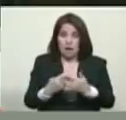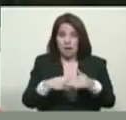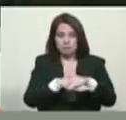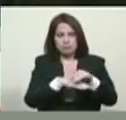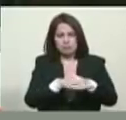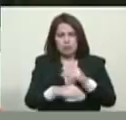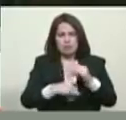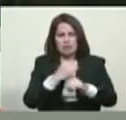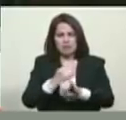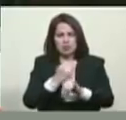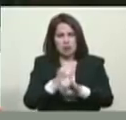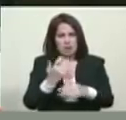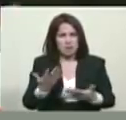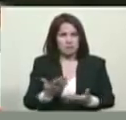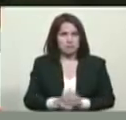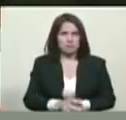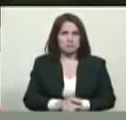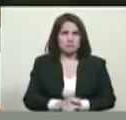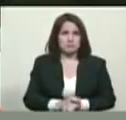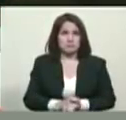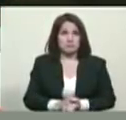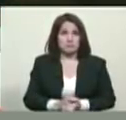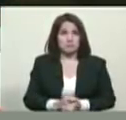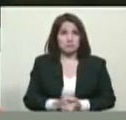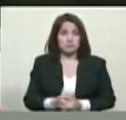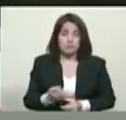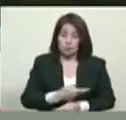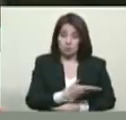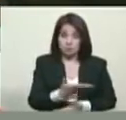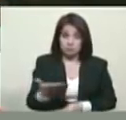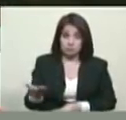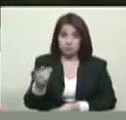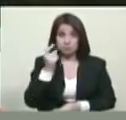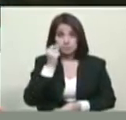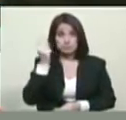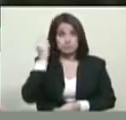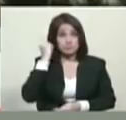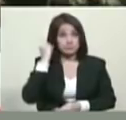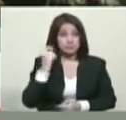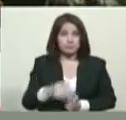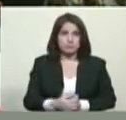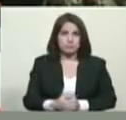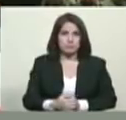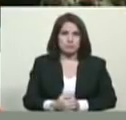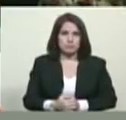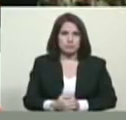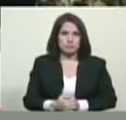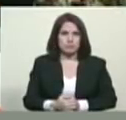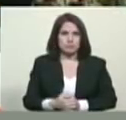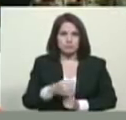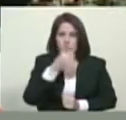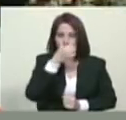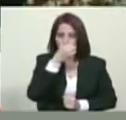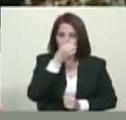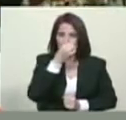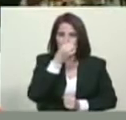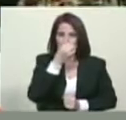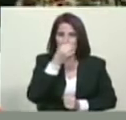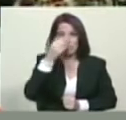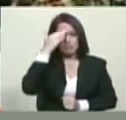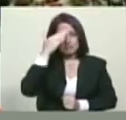Internacional. Hermanas y hermanos, yo no sé con qué acierto hemos gestado.